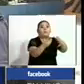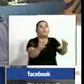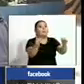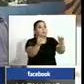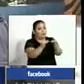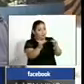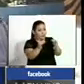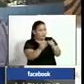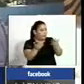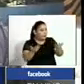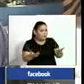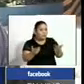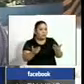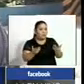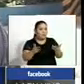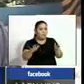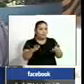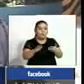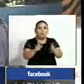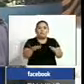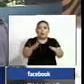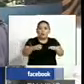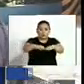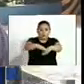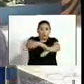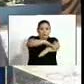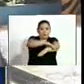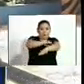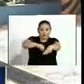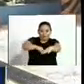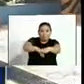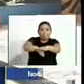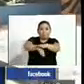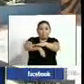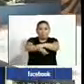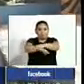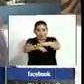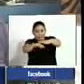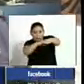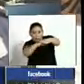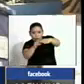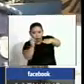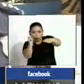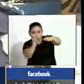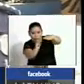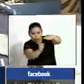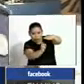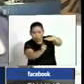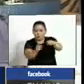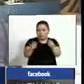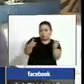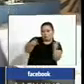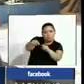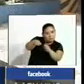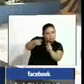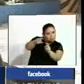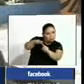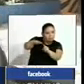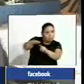también desinfectar los zapatos o la bota que utilizamos. Todo ello